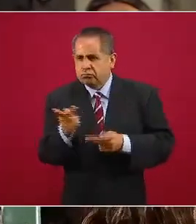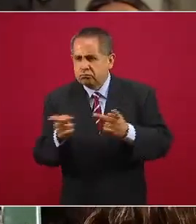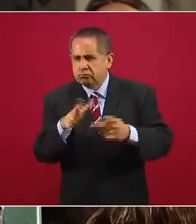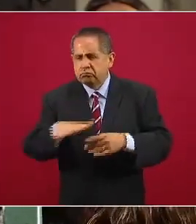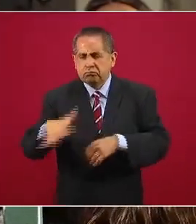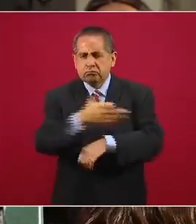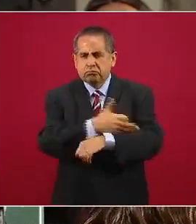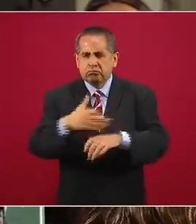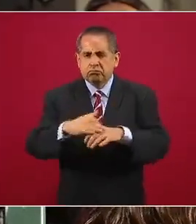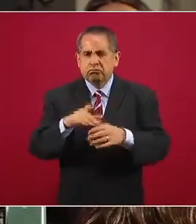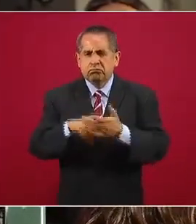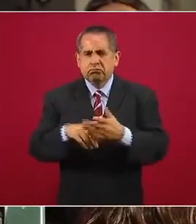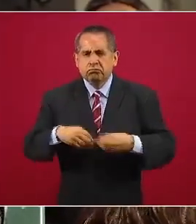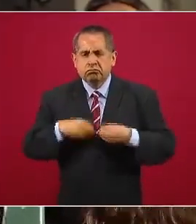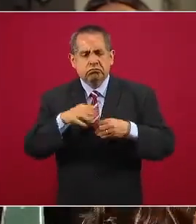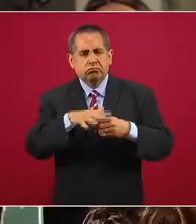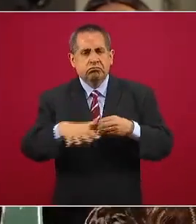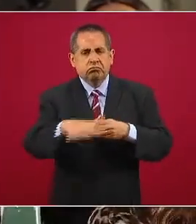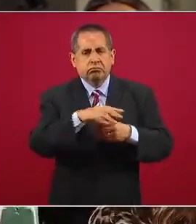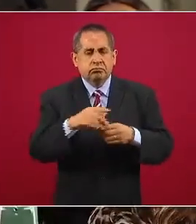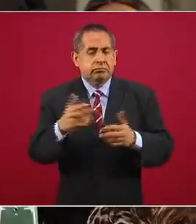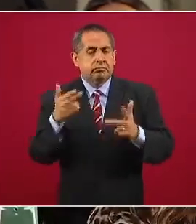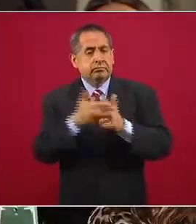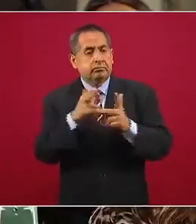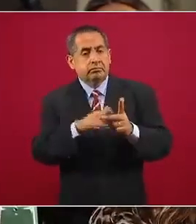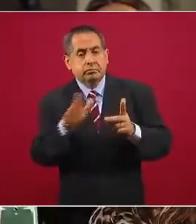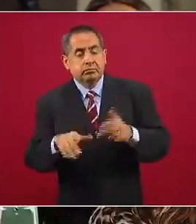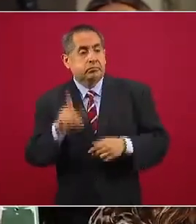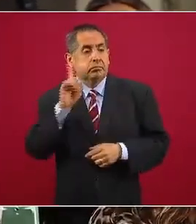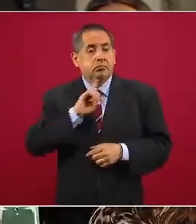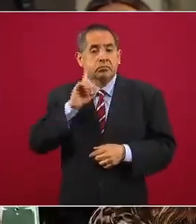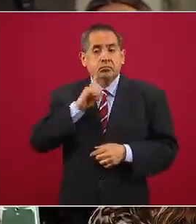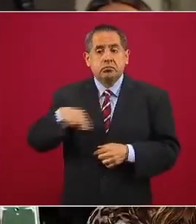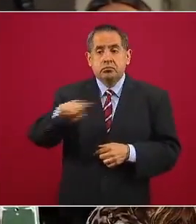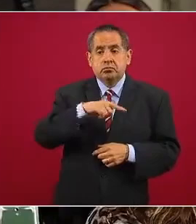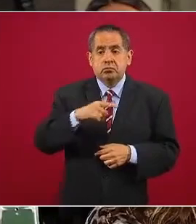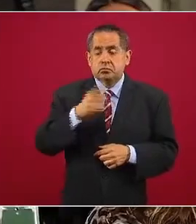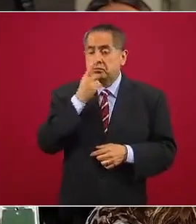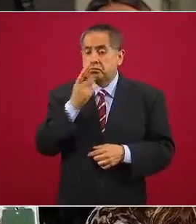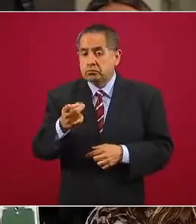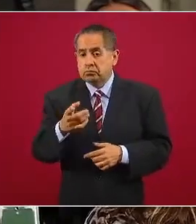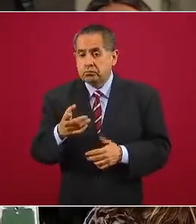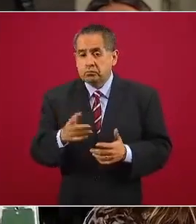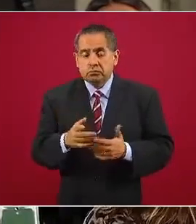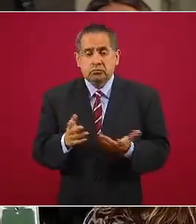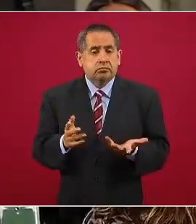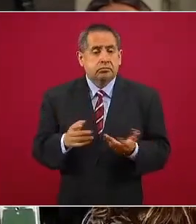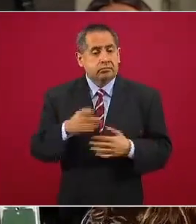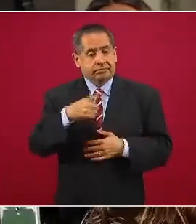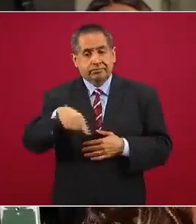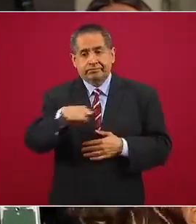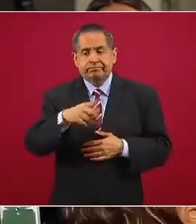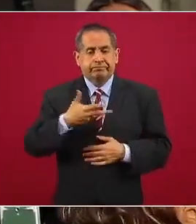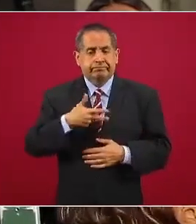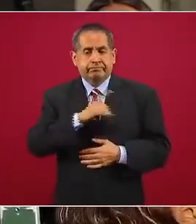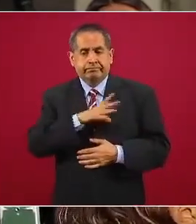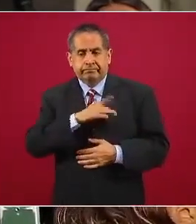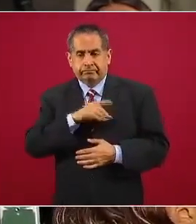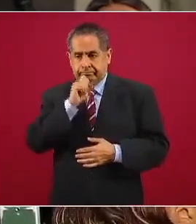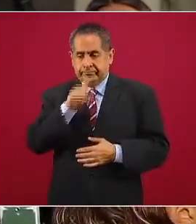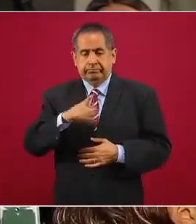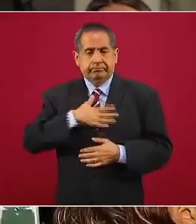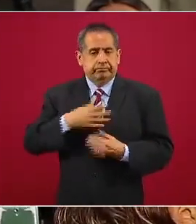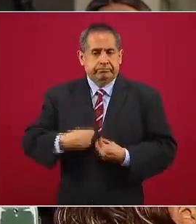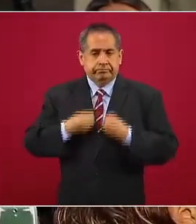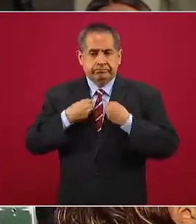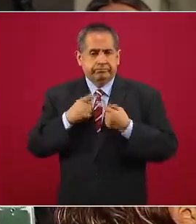familiares sobrevivientes de esos asesinatos y las mujeres dicen tanto que ellas teman por sus mismas vidas